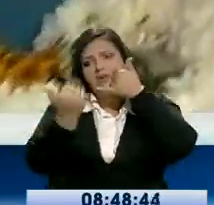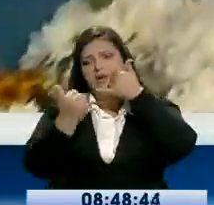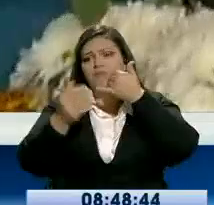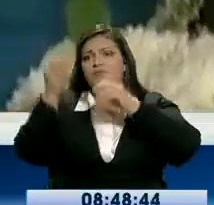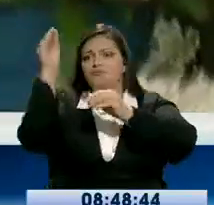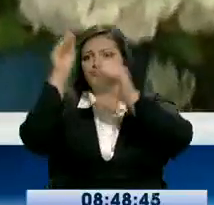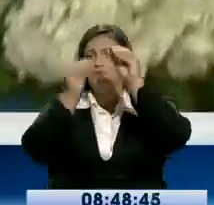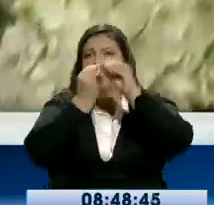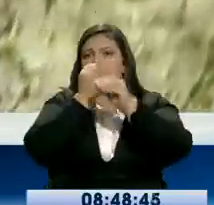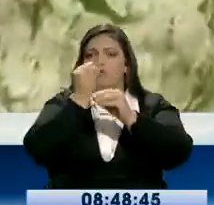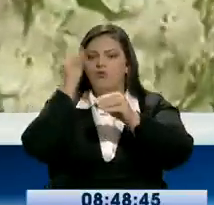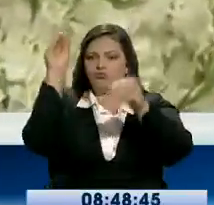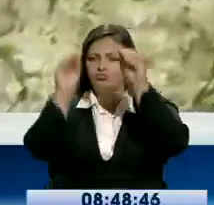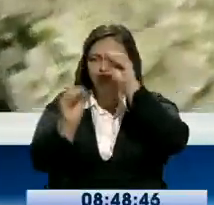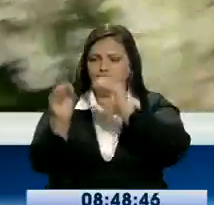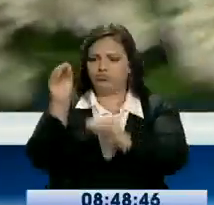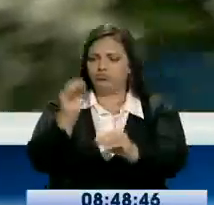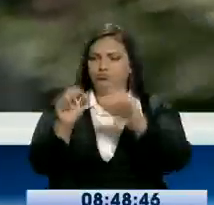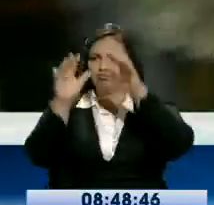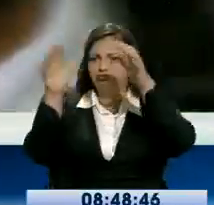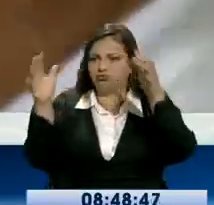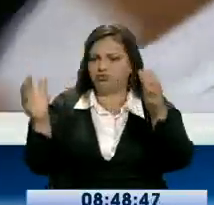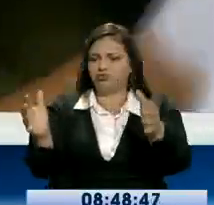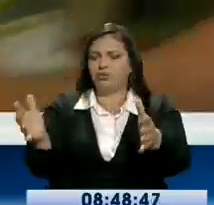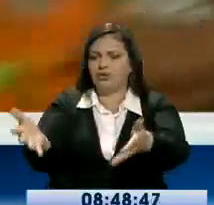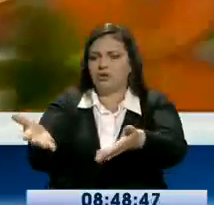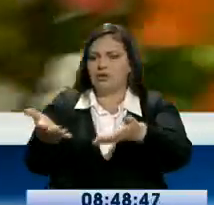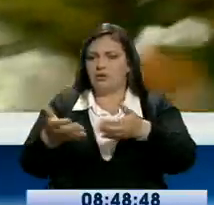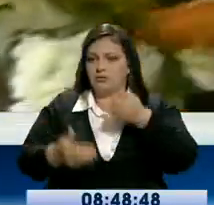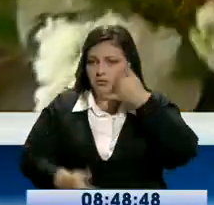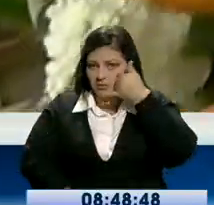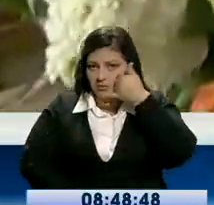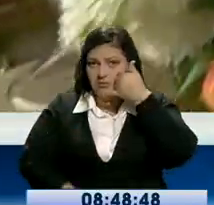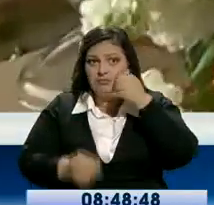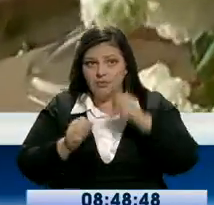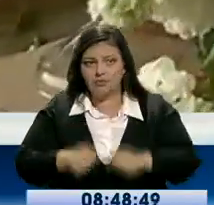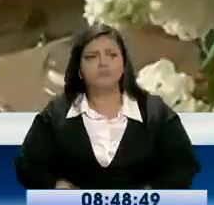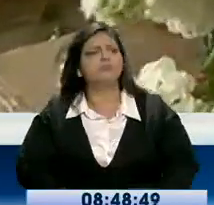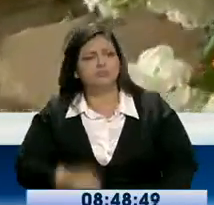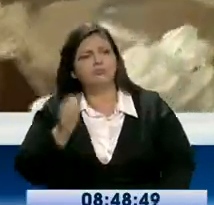vaya. Pero bueno, ese servicio sí existe. Muchísimas gracias, amiga.